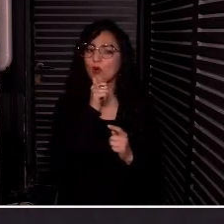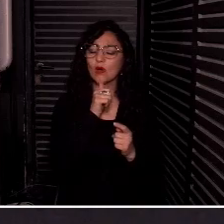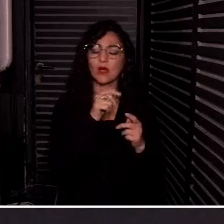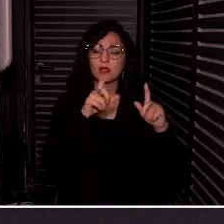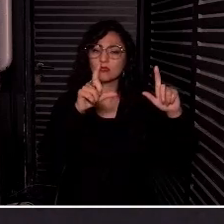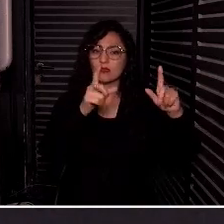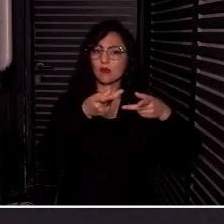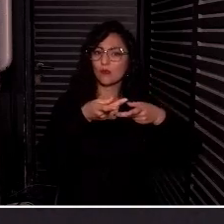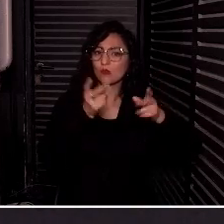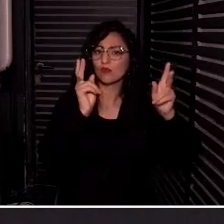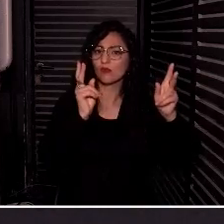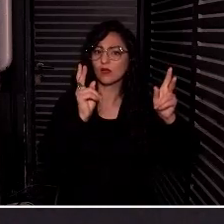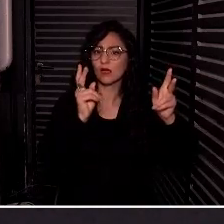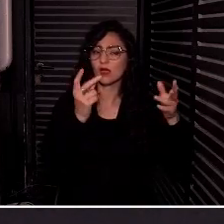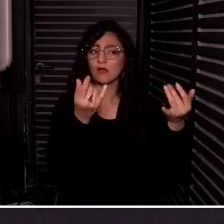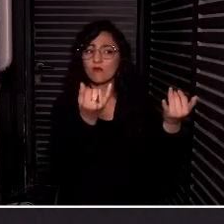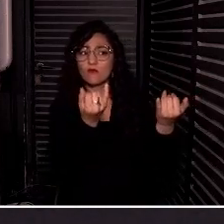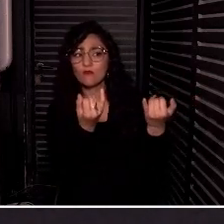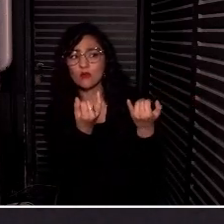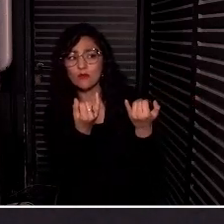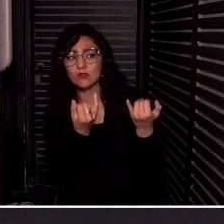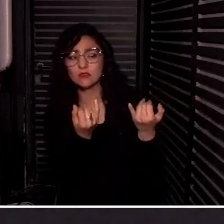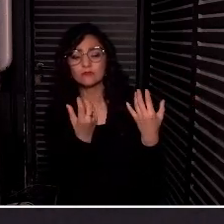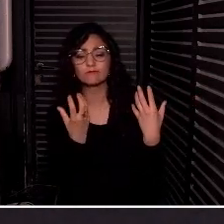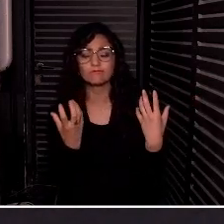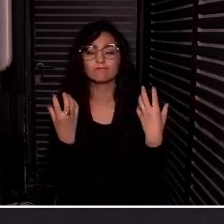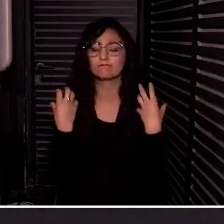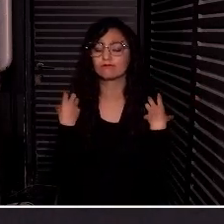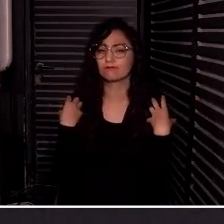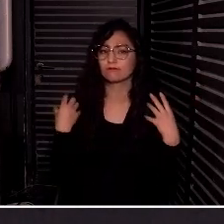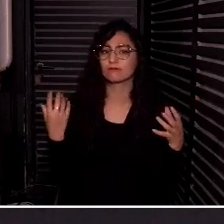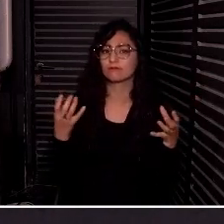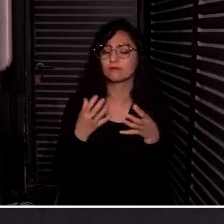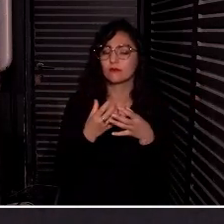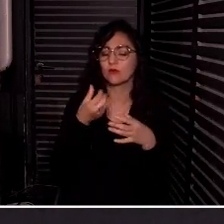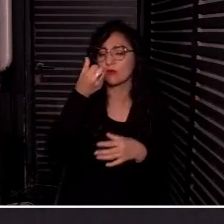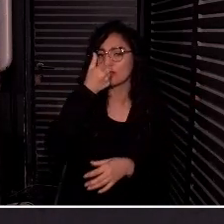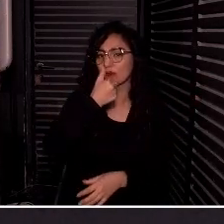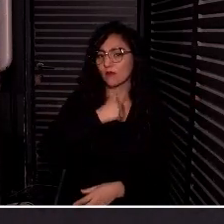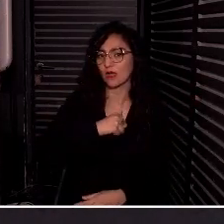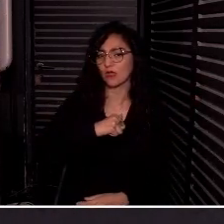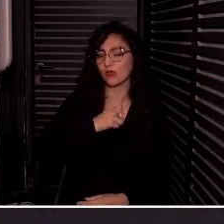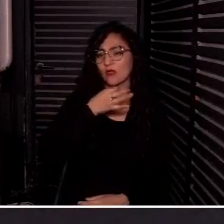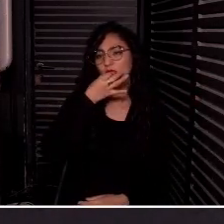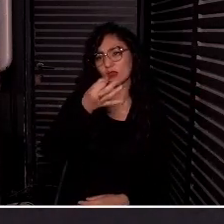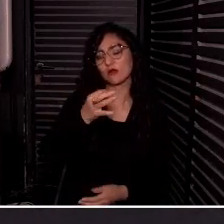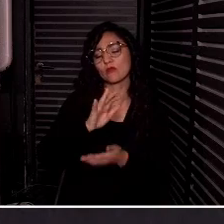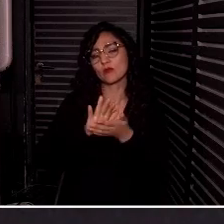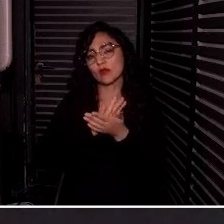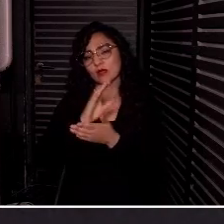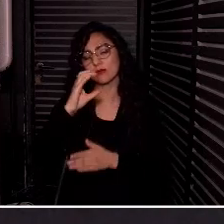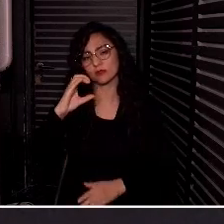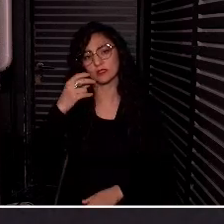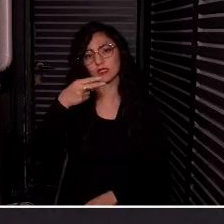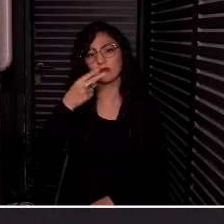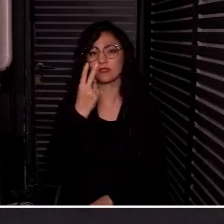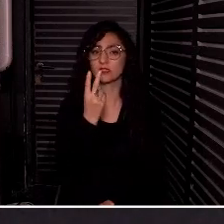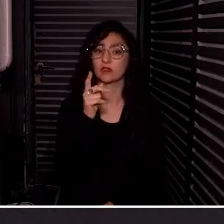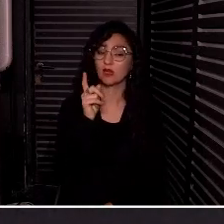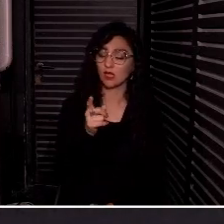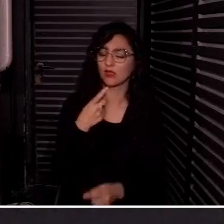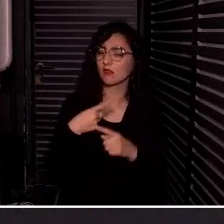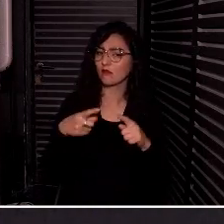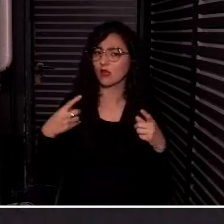definitiva la información queda a cargo de los privados no y mencionó en este caso a chilevisión que ha pasado por varias manos y